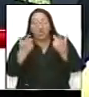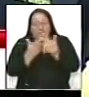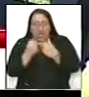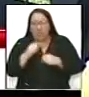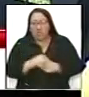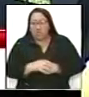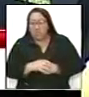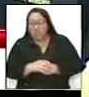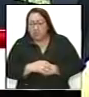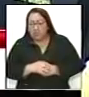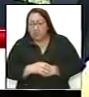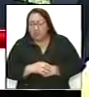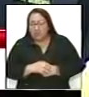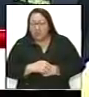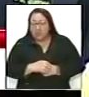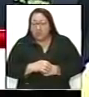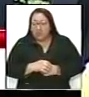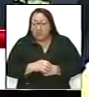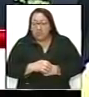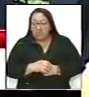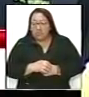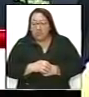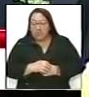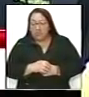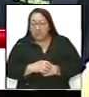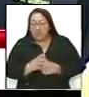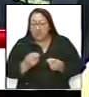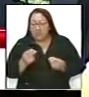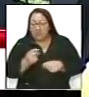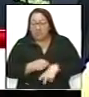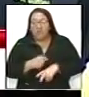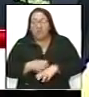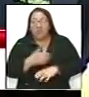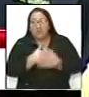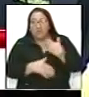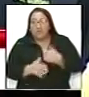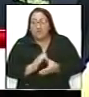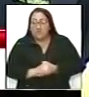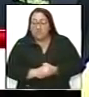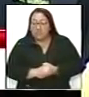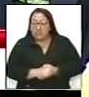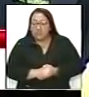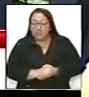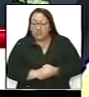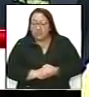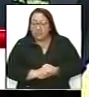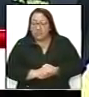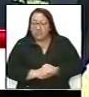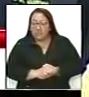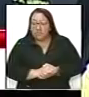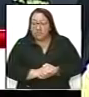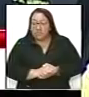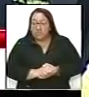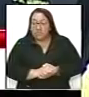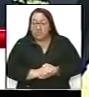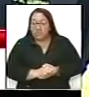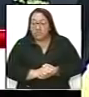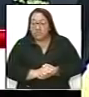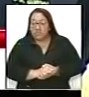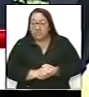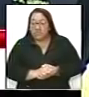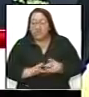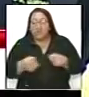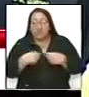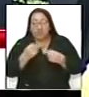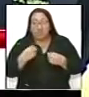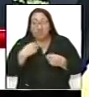terrorismo suscitados en muchas décadas atrás. Sin embargo, los actos más repudiables de la historia